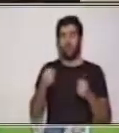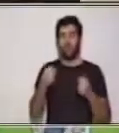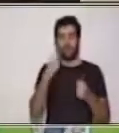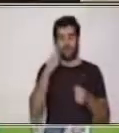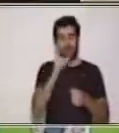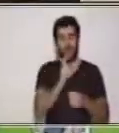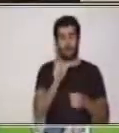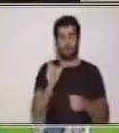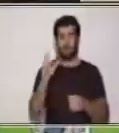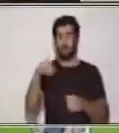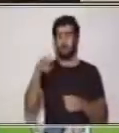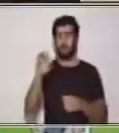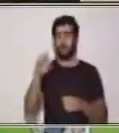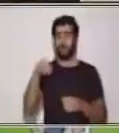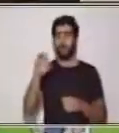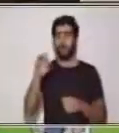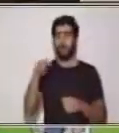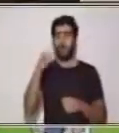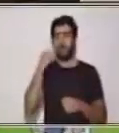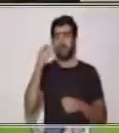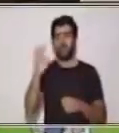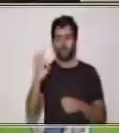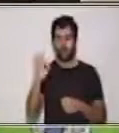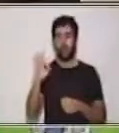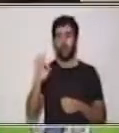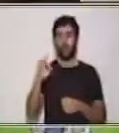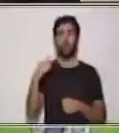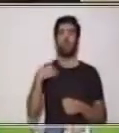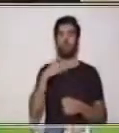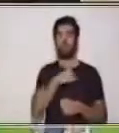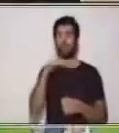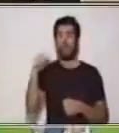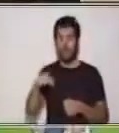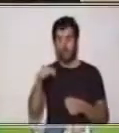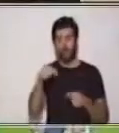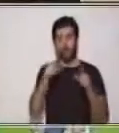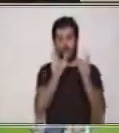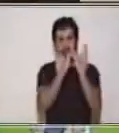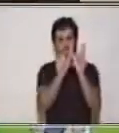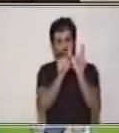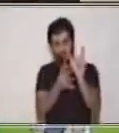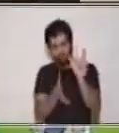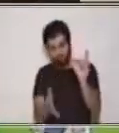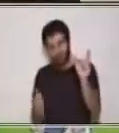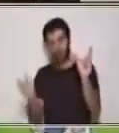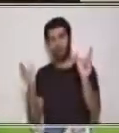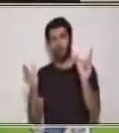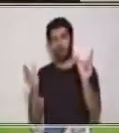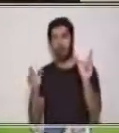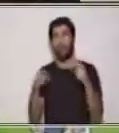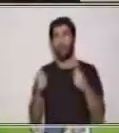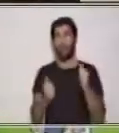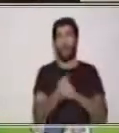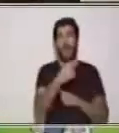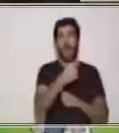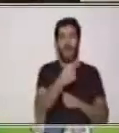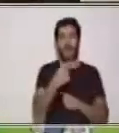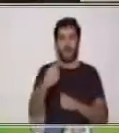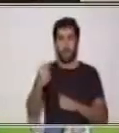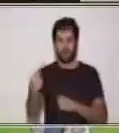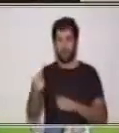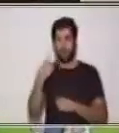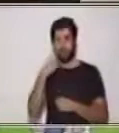monomios. Entonces, vamos a desglosar en productos o en factores cada uno de estos